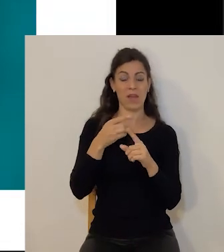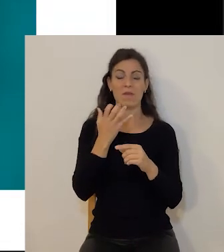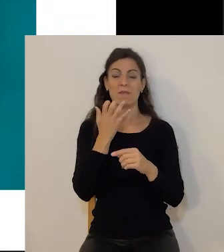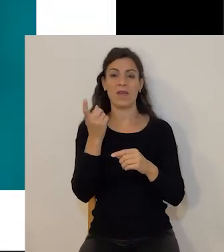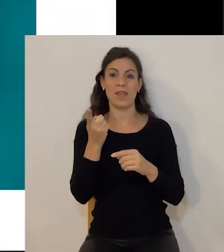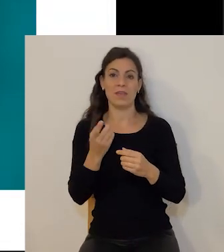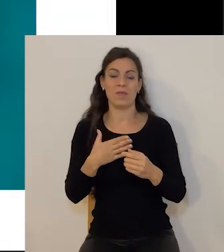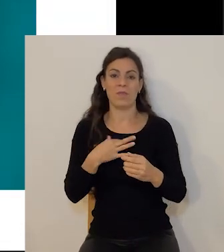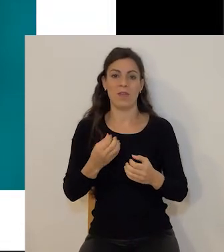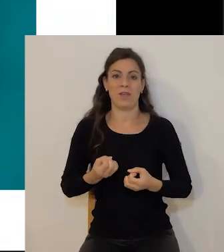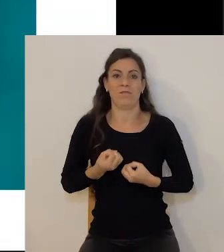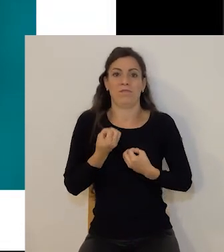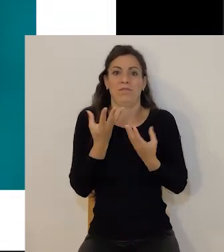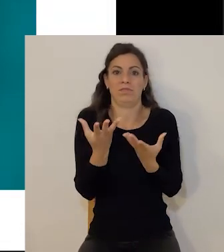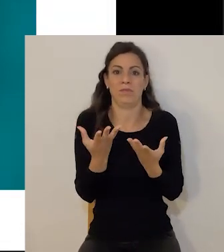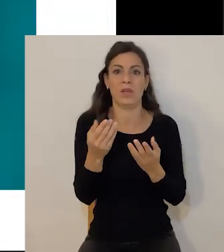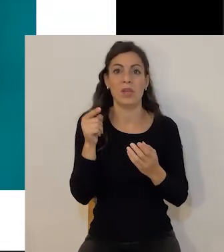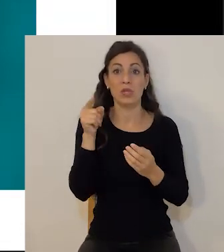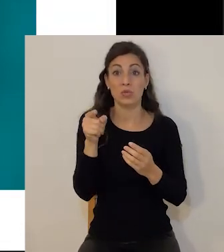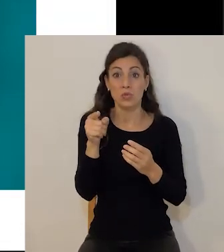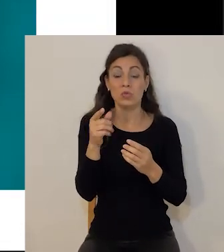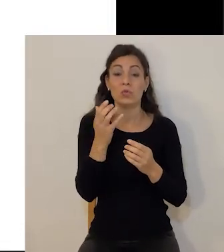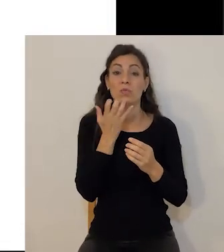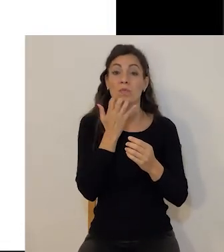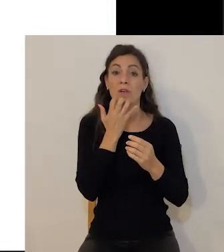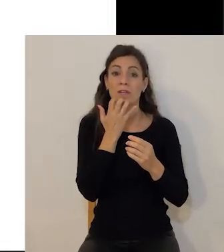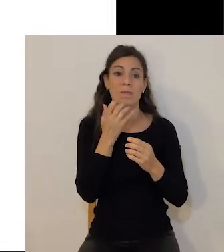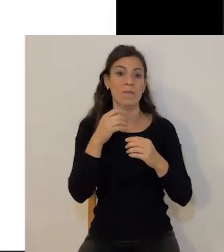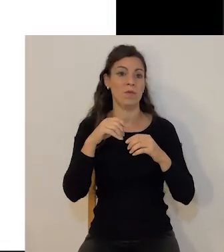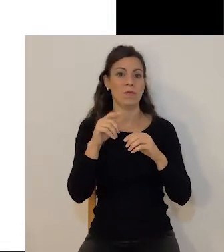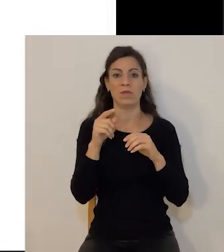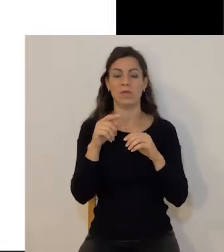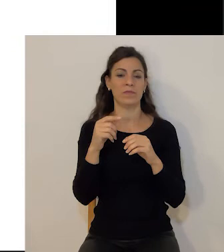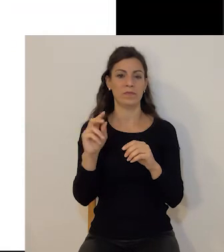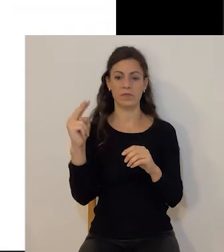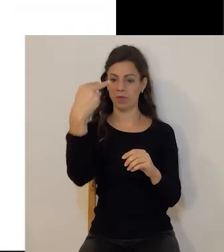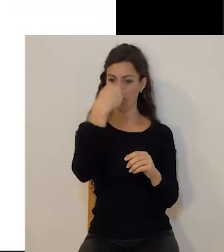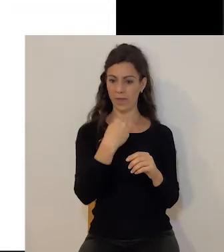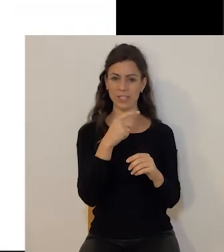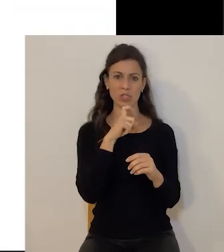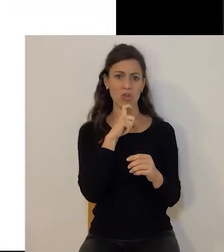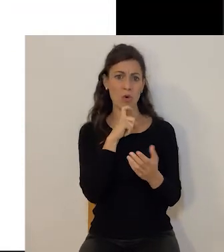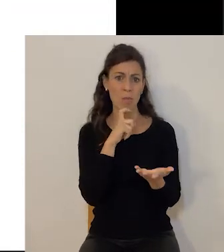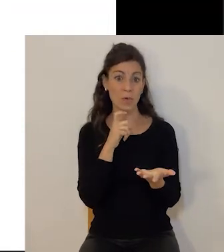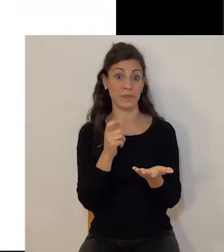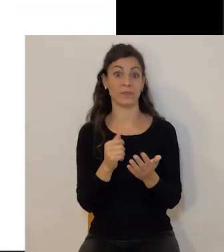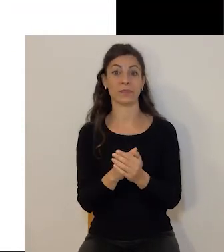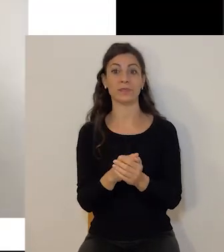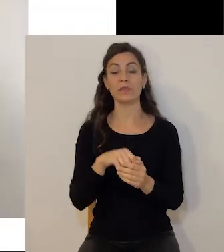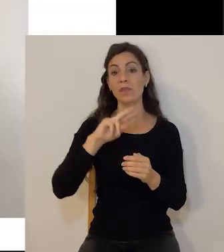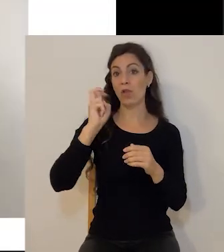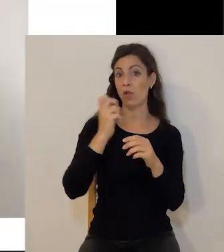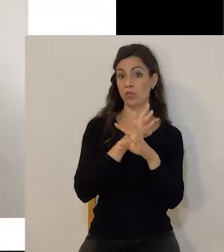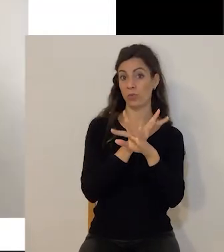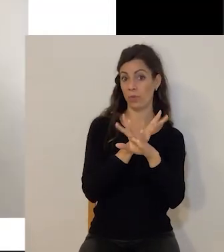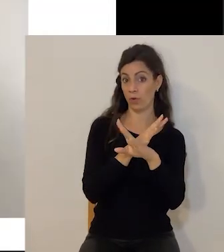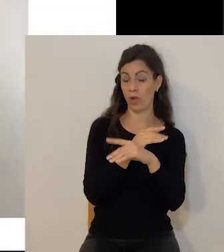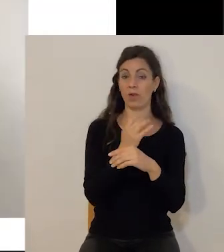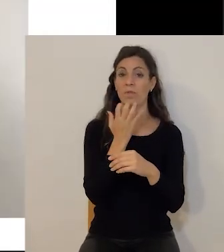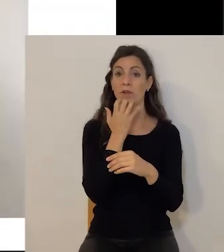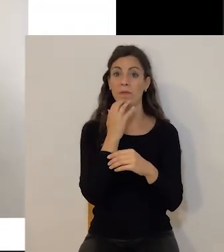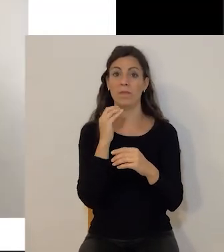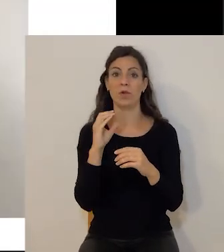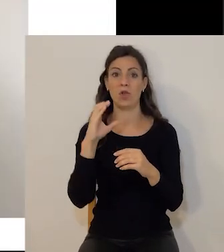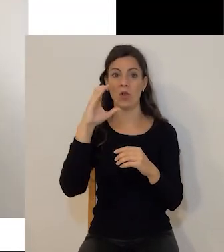tú en relación al mundo, en base a una imagen, que puede ser esta, u otros juegos como Conecta 2, que